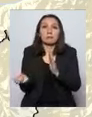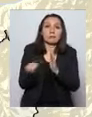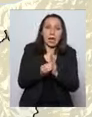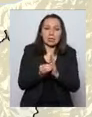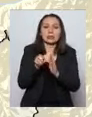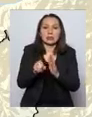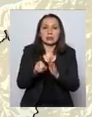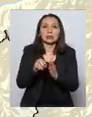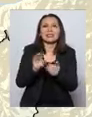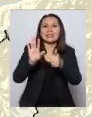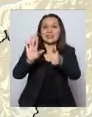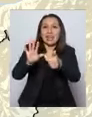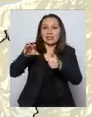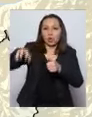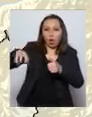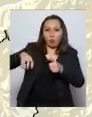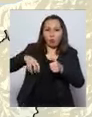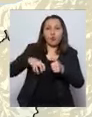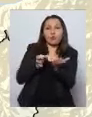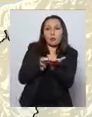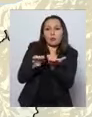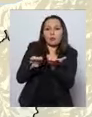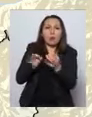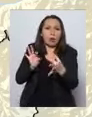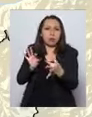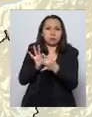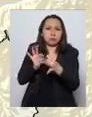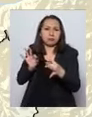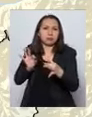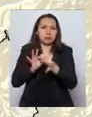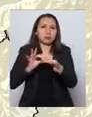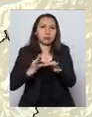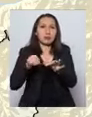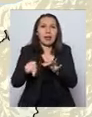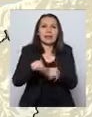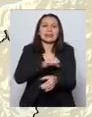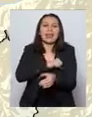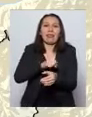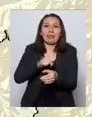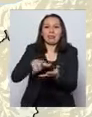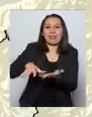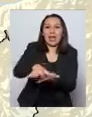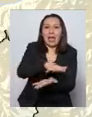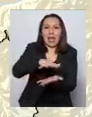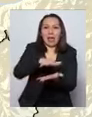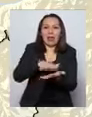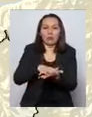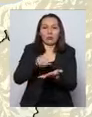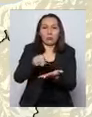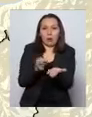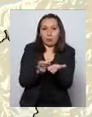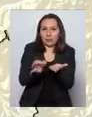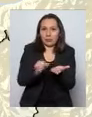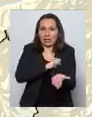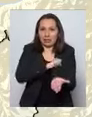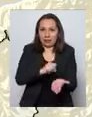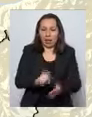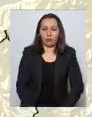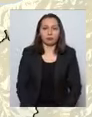señalado las seis comunas que están íntimamente relacionadas por supuesto a la provincia de